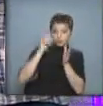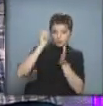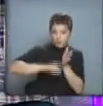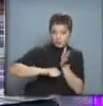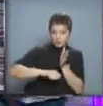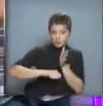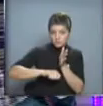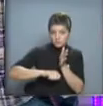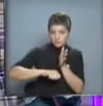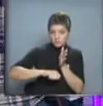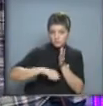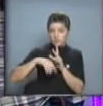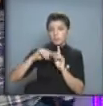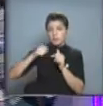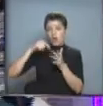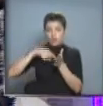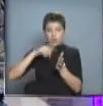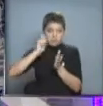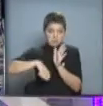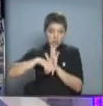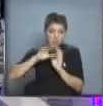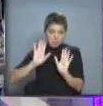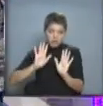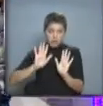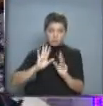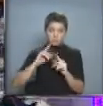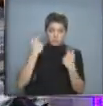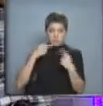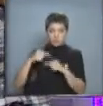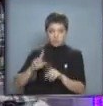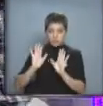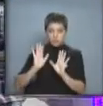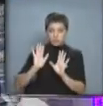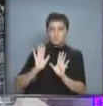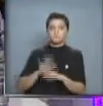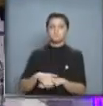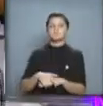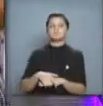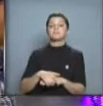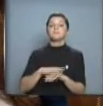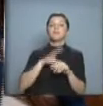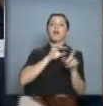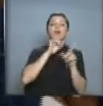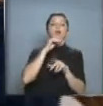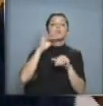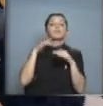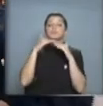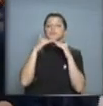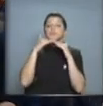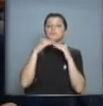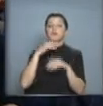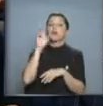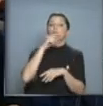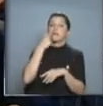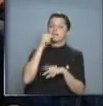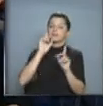contrato nupcial es un contrato. O sea, hay dos partes, contraen. Pero más allá de eso. A ver, por acá en tribuna. Sí. Sí, o sea, el papel